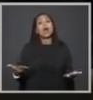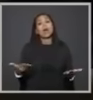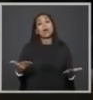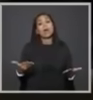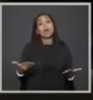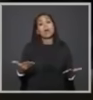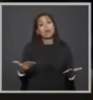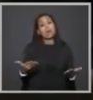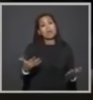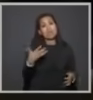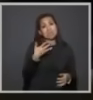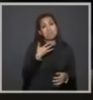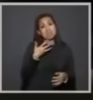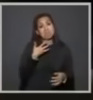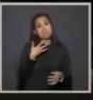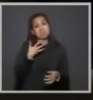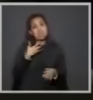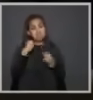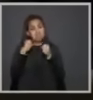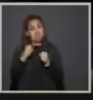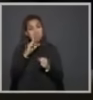los planteamientos